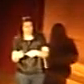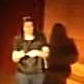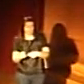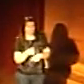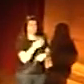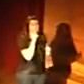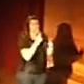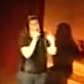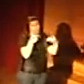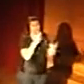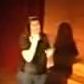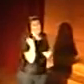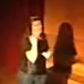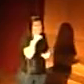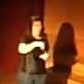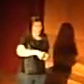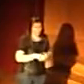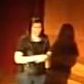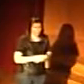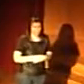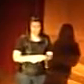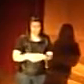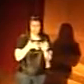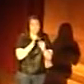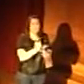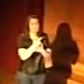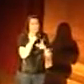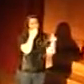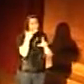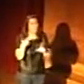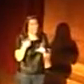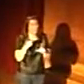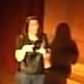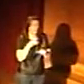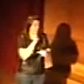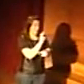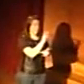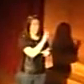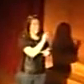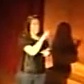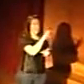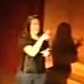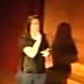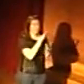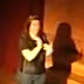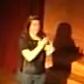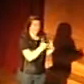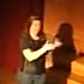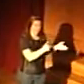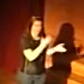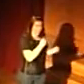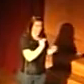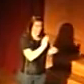lectura ya distinta de la mera cuestión pintoresca con que villamil y los artistas de su generación habían